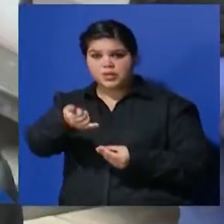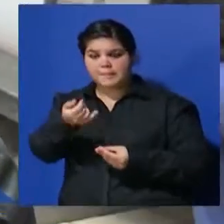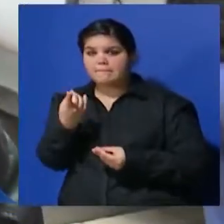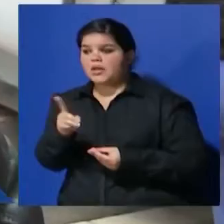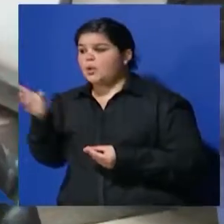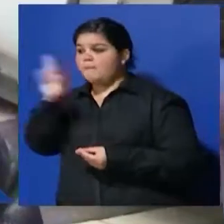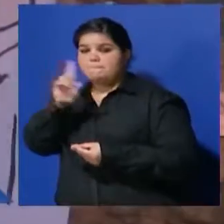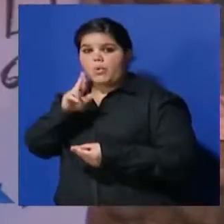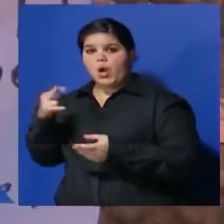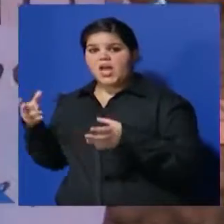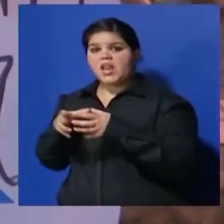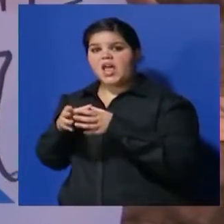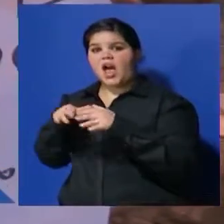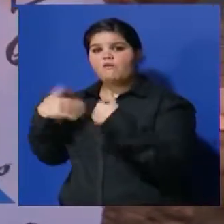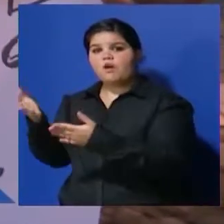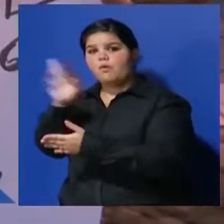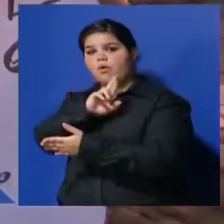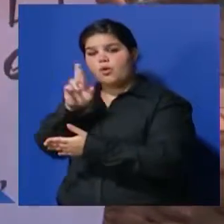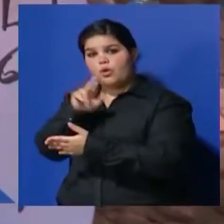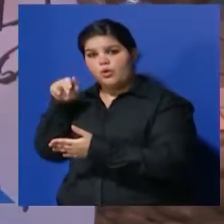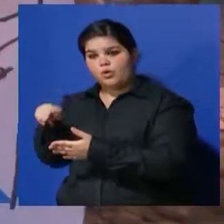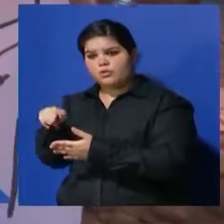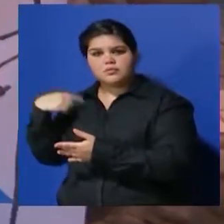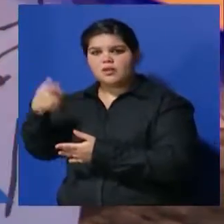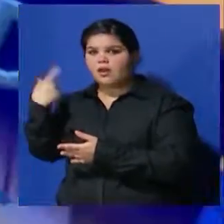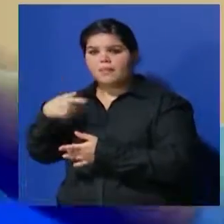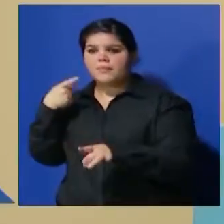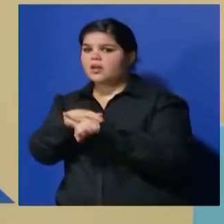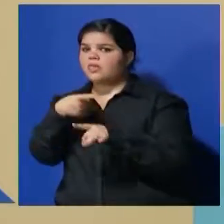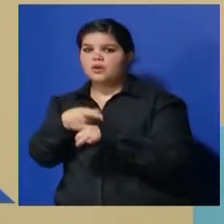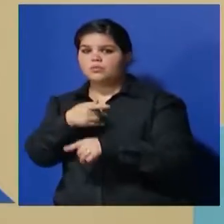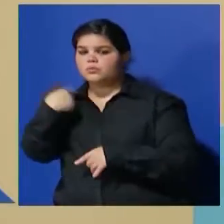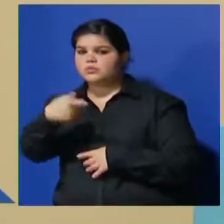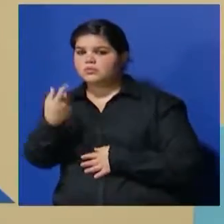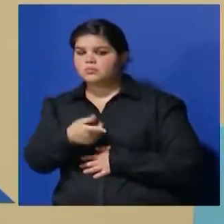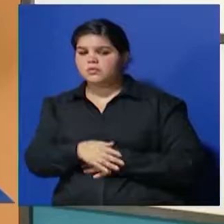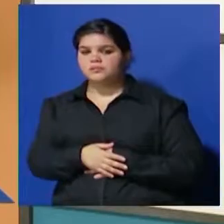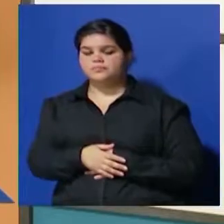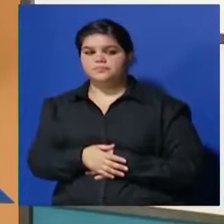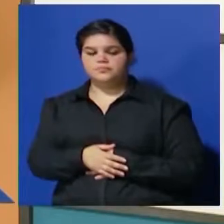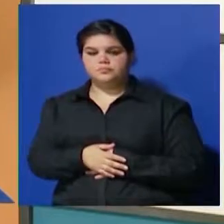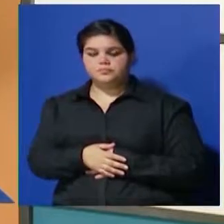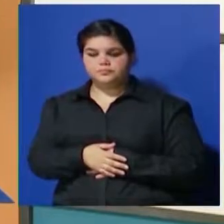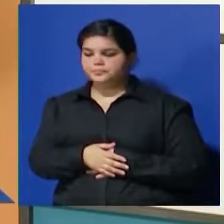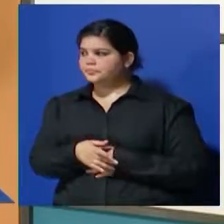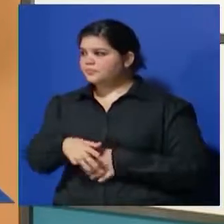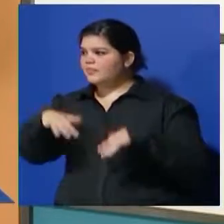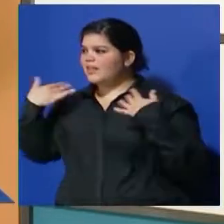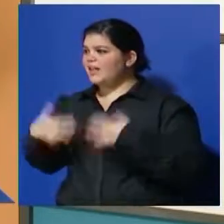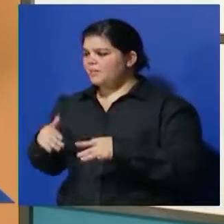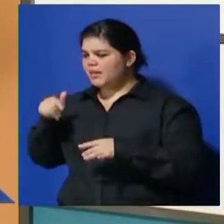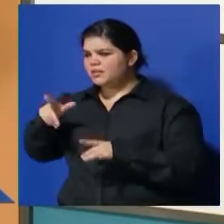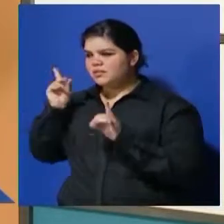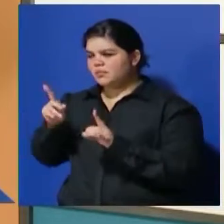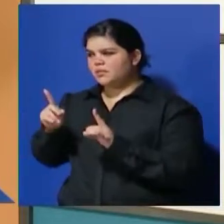venimos denunciando desde hace bastante tiempo. Hay una situación de emergencia, evidentemente, dado que se han empezado, decíamos